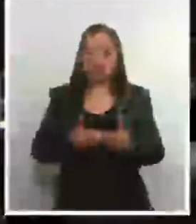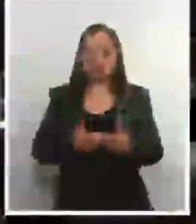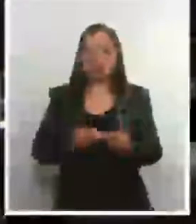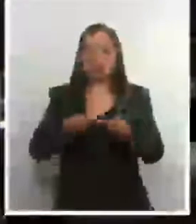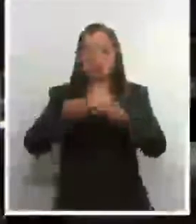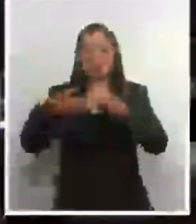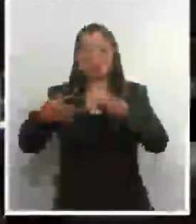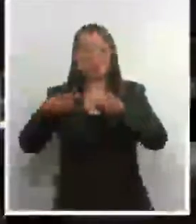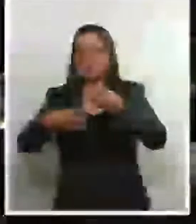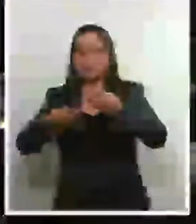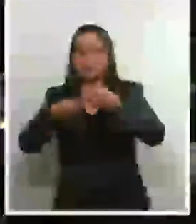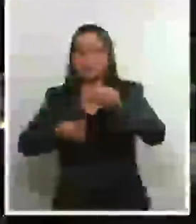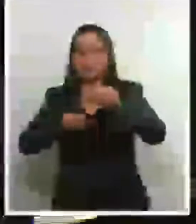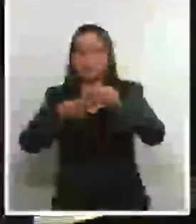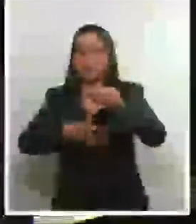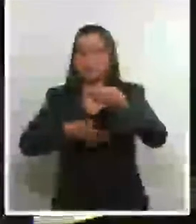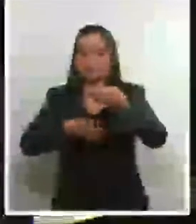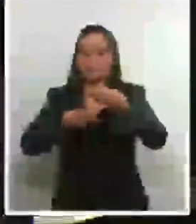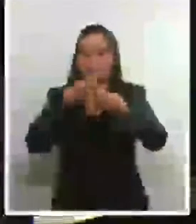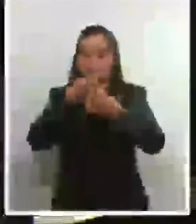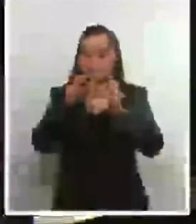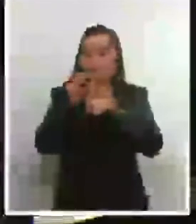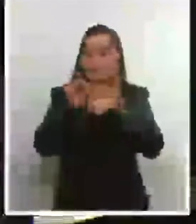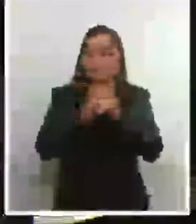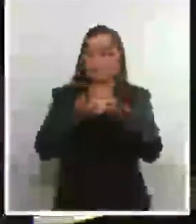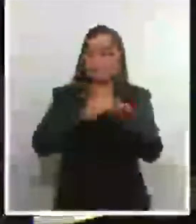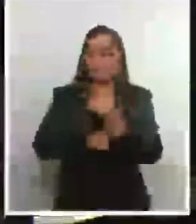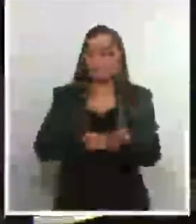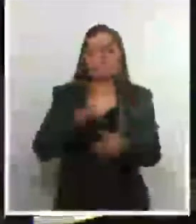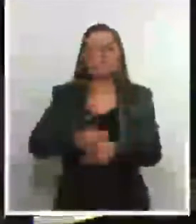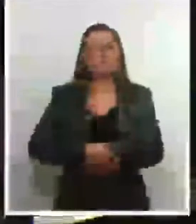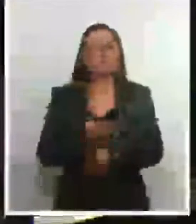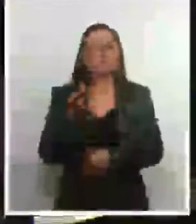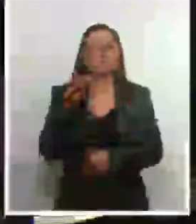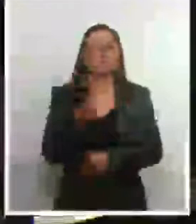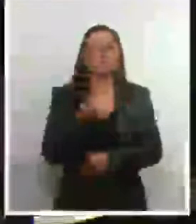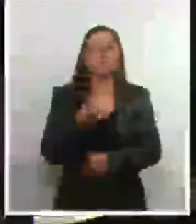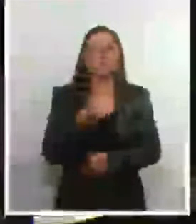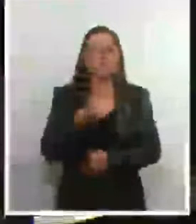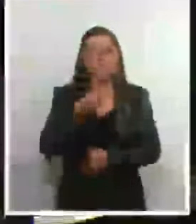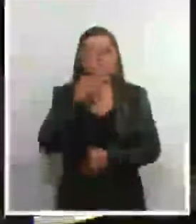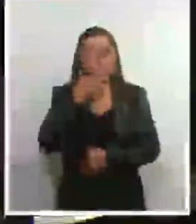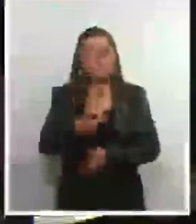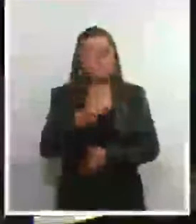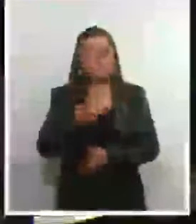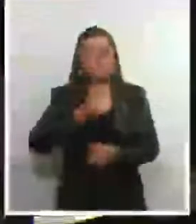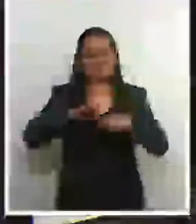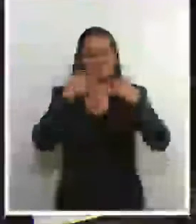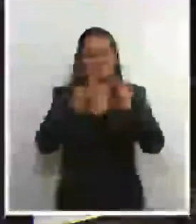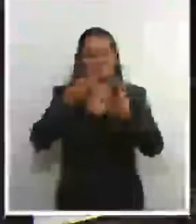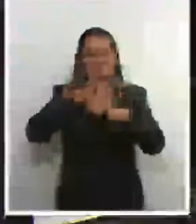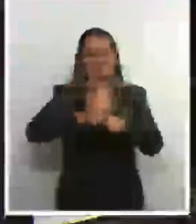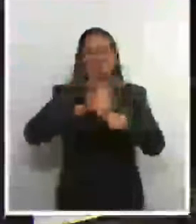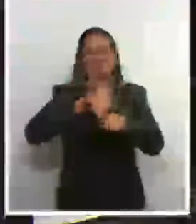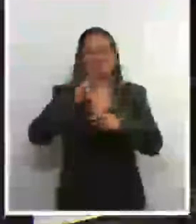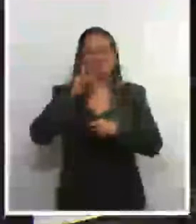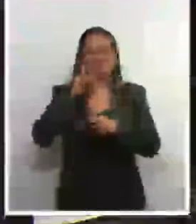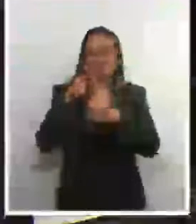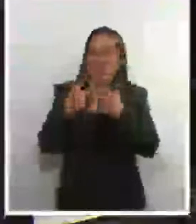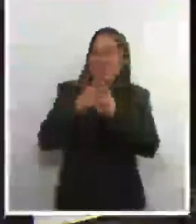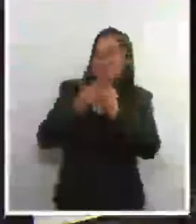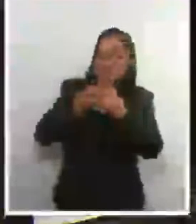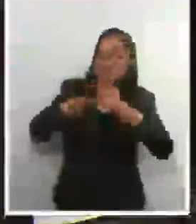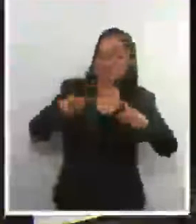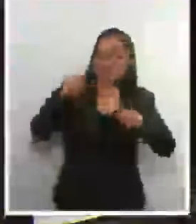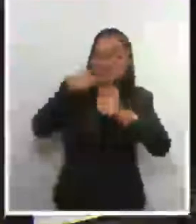los demás incisos de ese artículo. Entonces, está bien el modelo de policías de proximidad